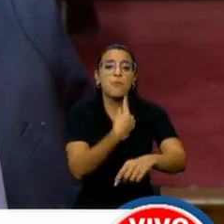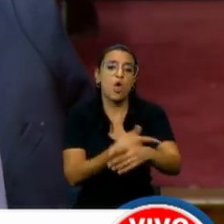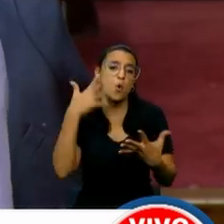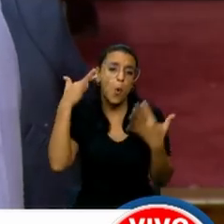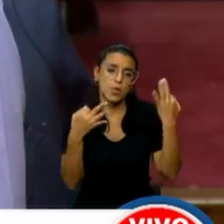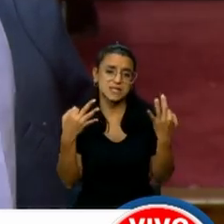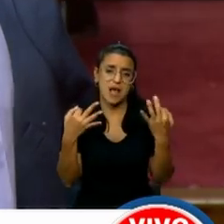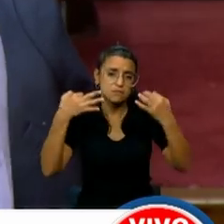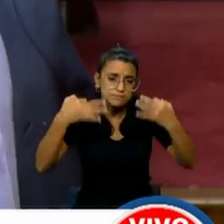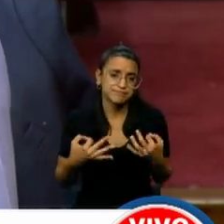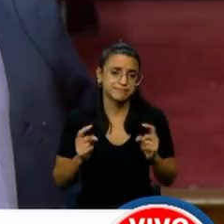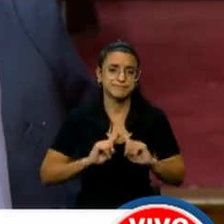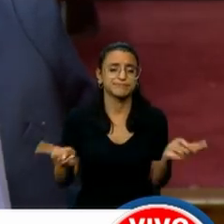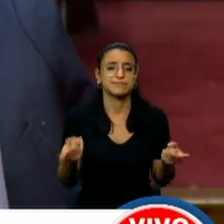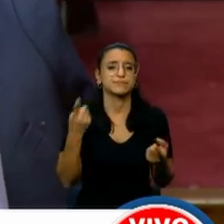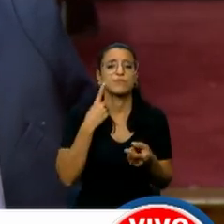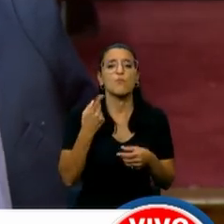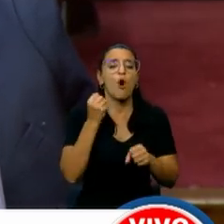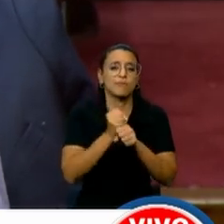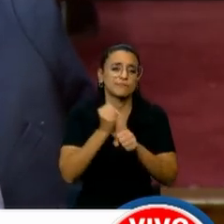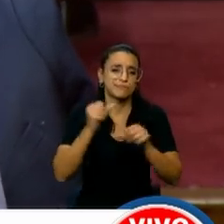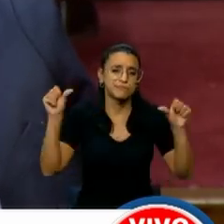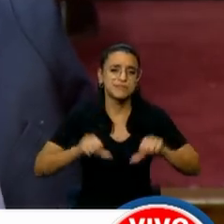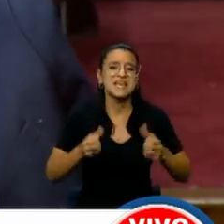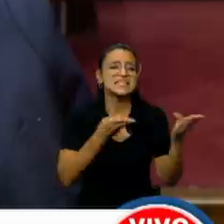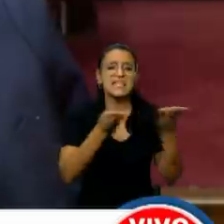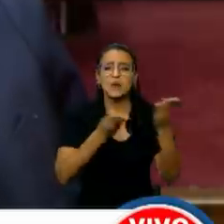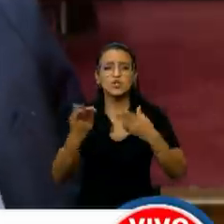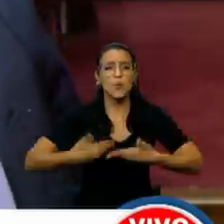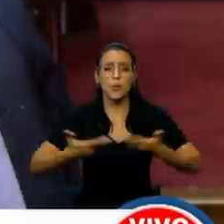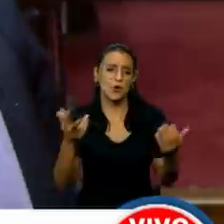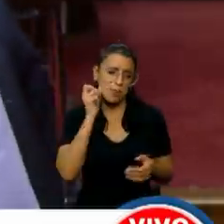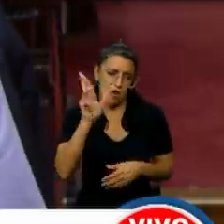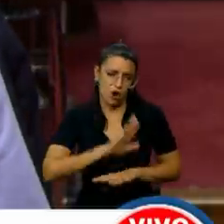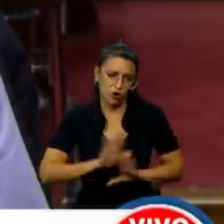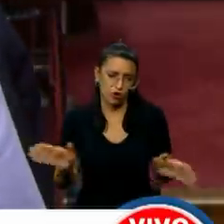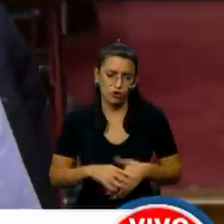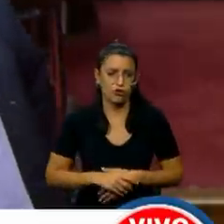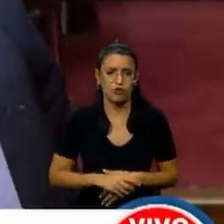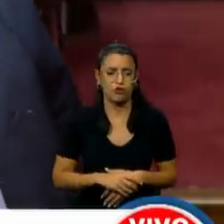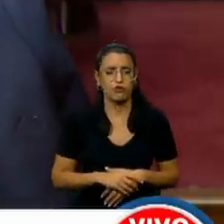funciona es absolutamente ineficiente es el peor servicio público del estado